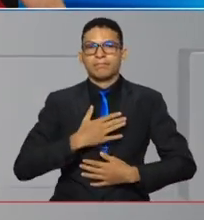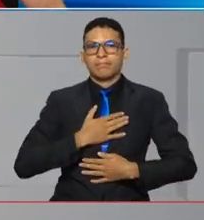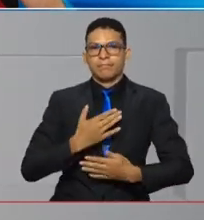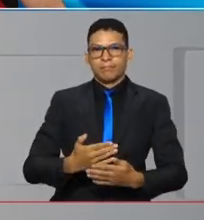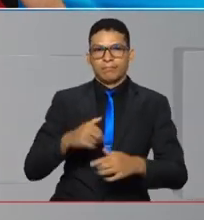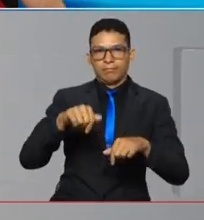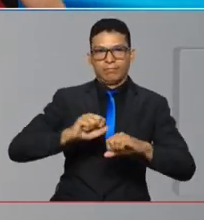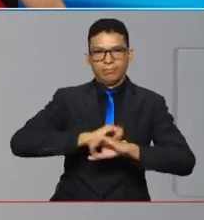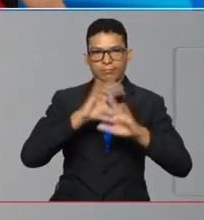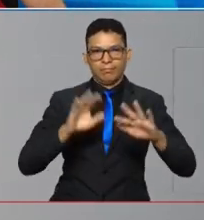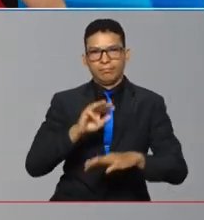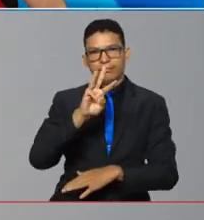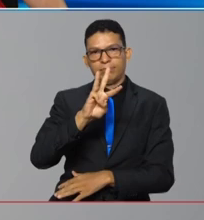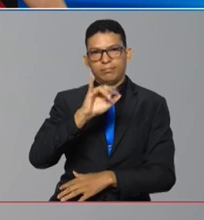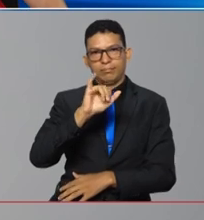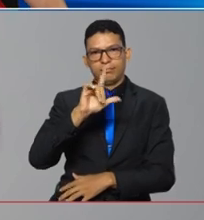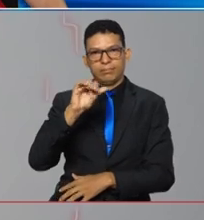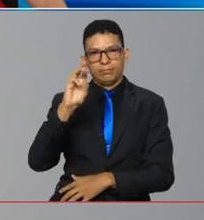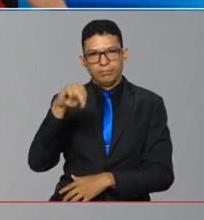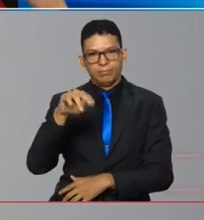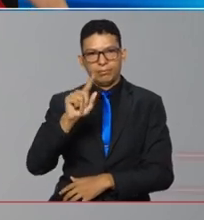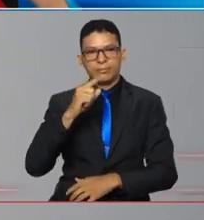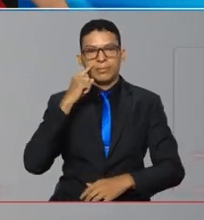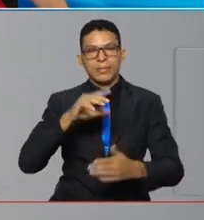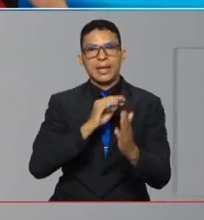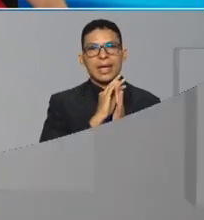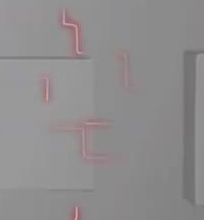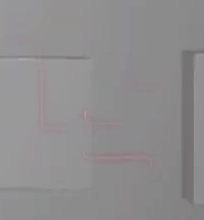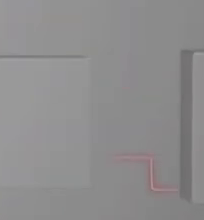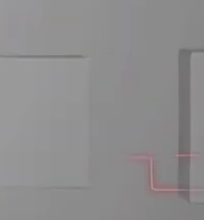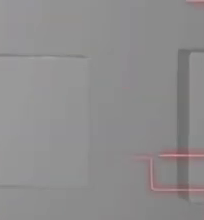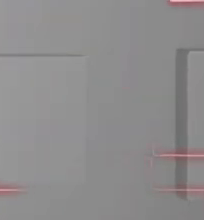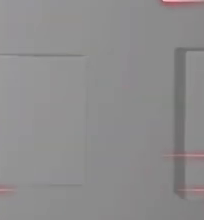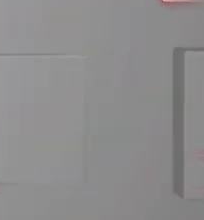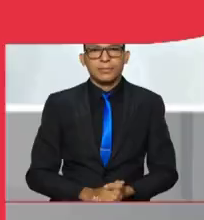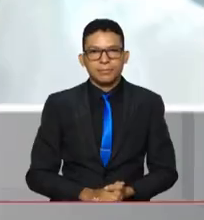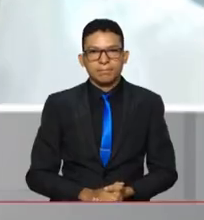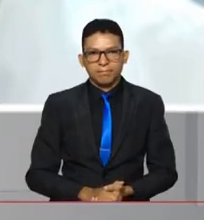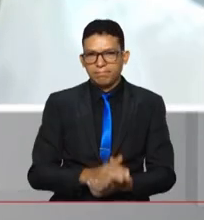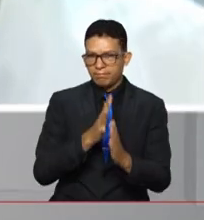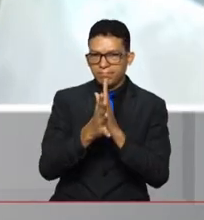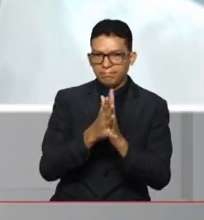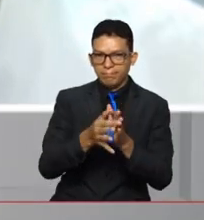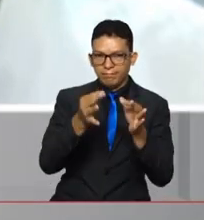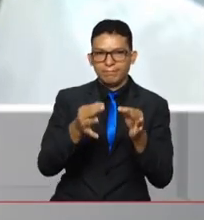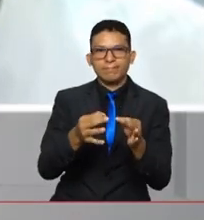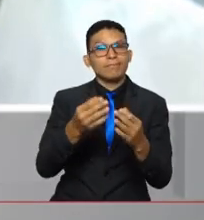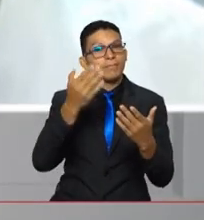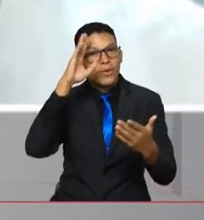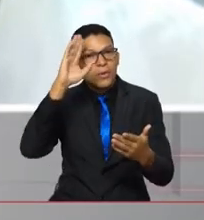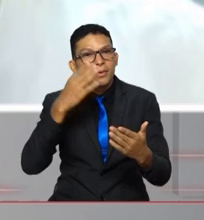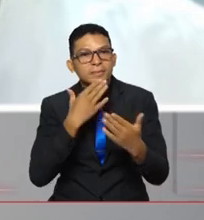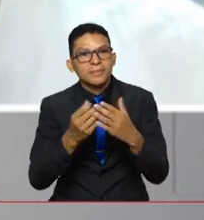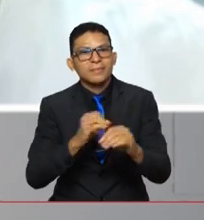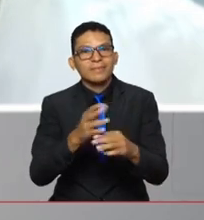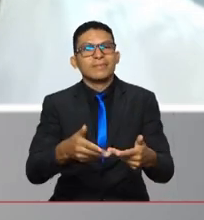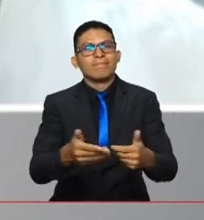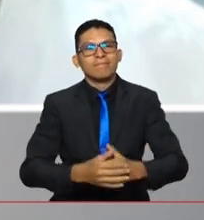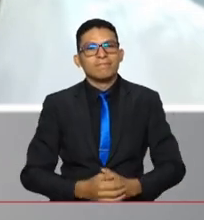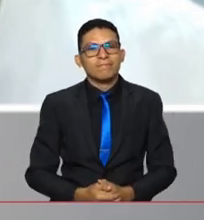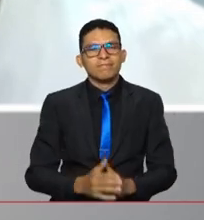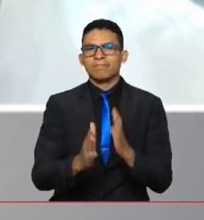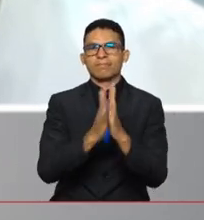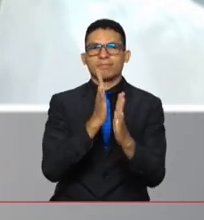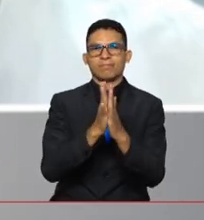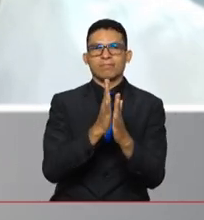hora de la mañana, a William Bermúdez en el Centro de Gestión de Movilidad, que tiene justamente esa información. William, hola, buenos días, ¿cómo está?